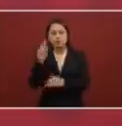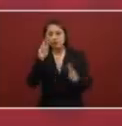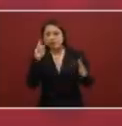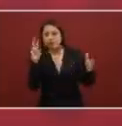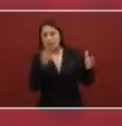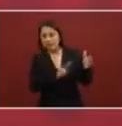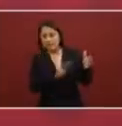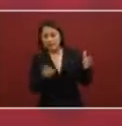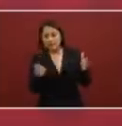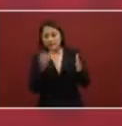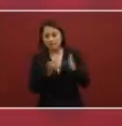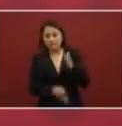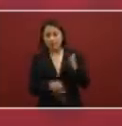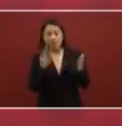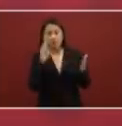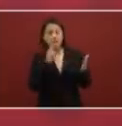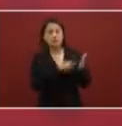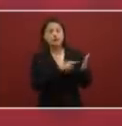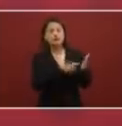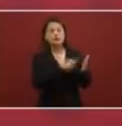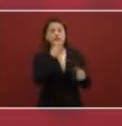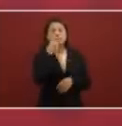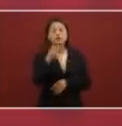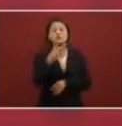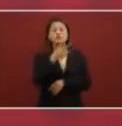481,000 jóvenes